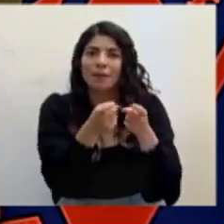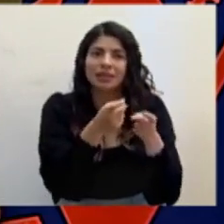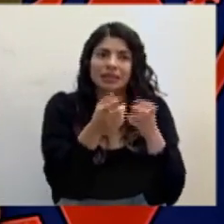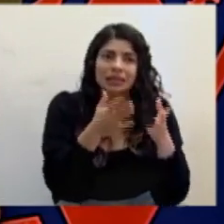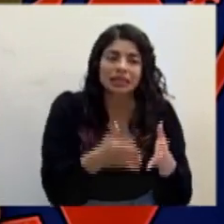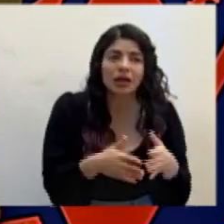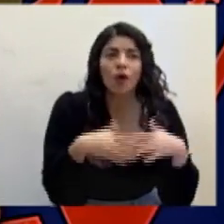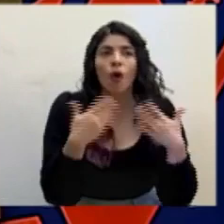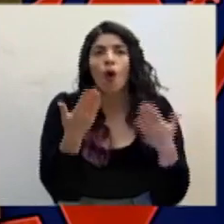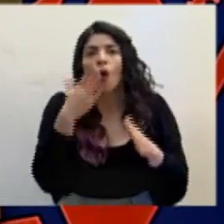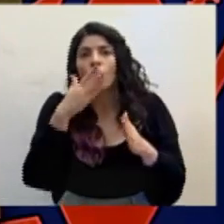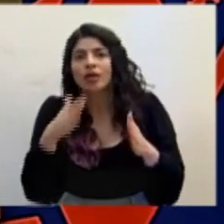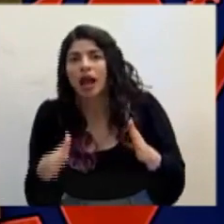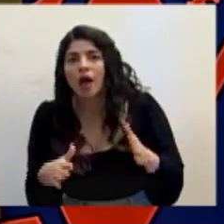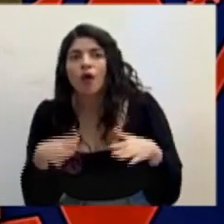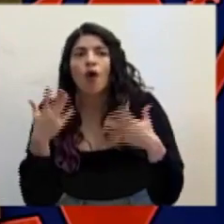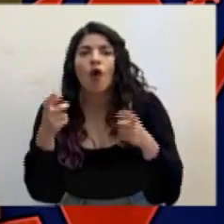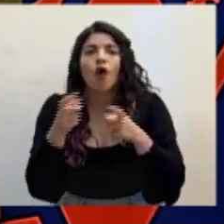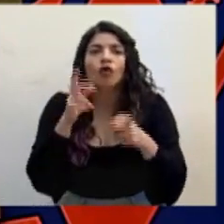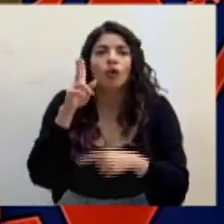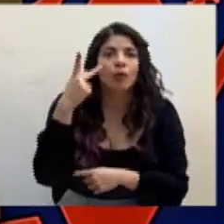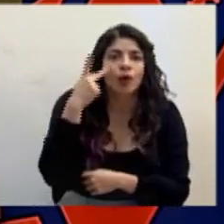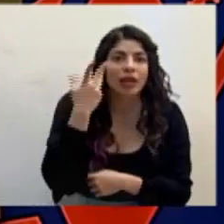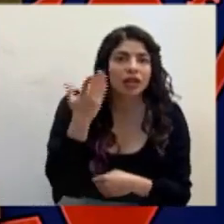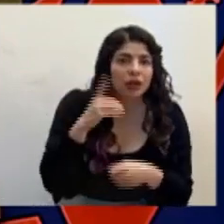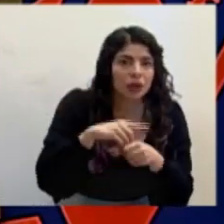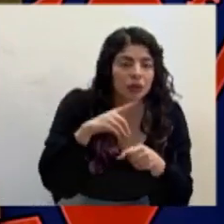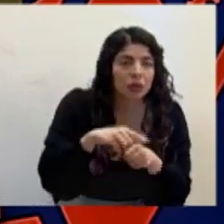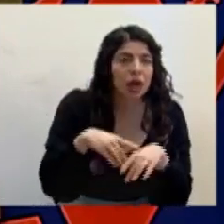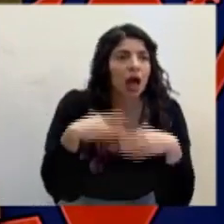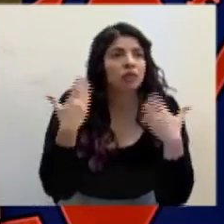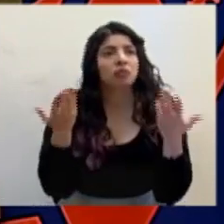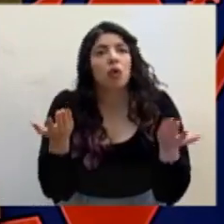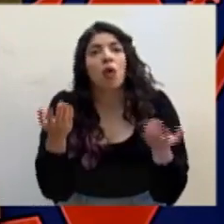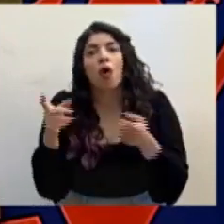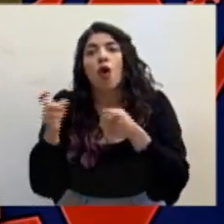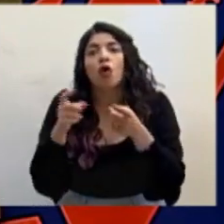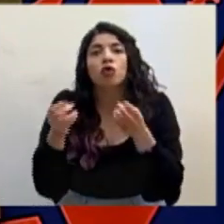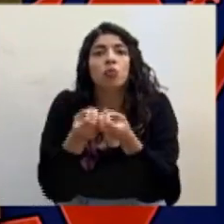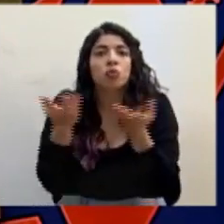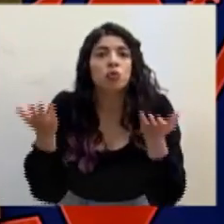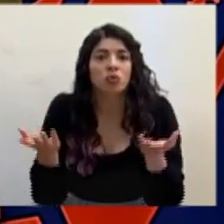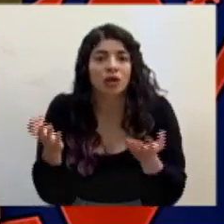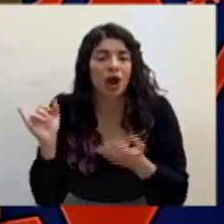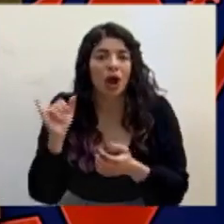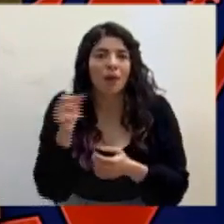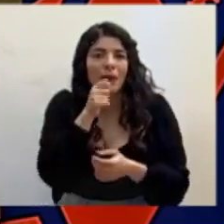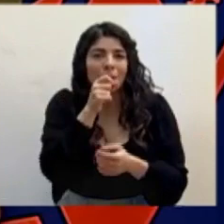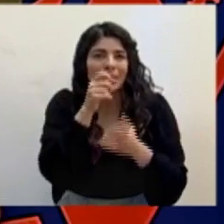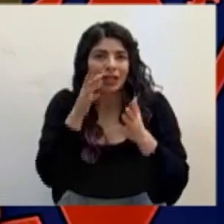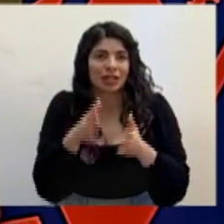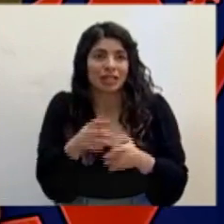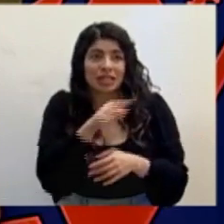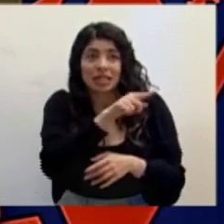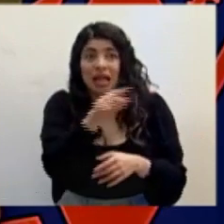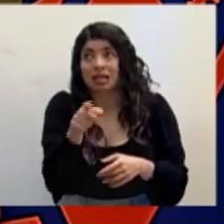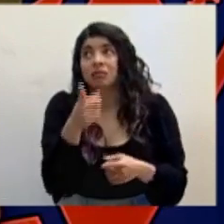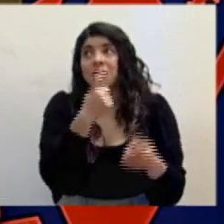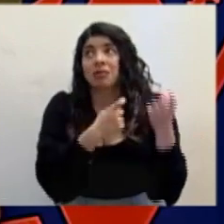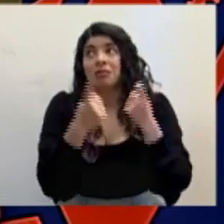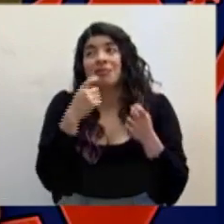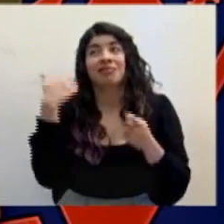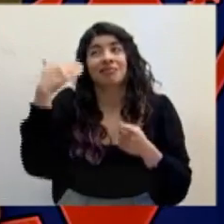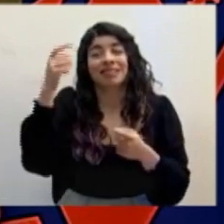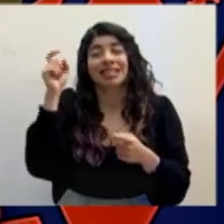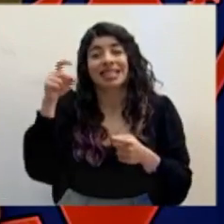administrativo, como puede ser la Contraloría, control político, como pueden ser los diputados, o el control público, como el que ejerce la prensa, y que eventualmente vamos a